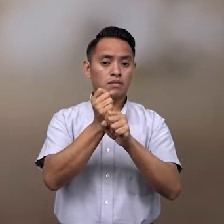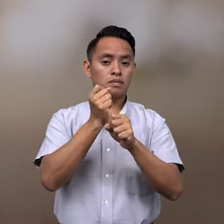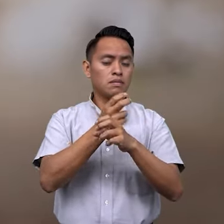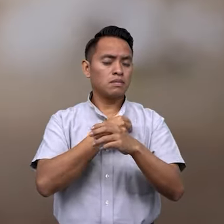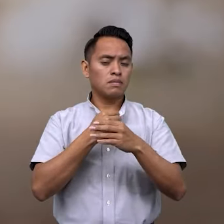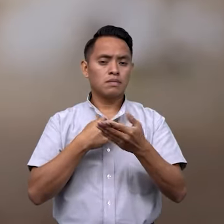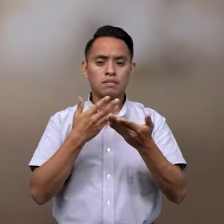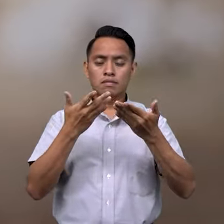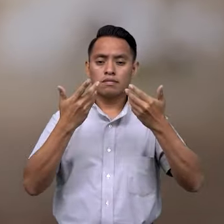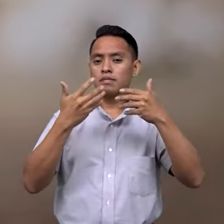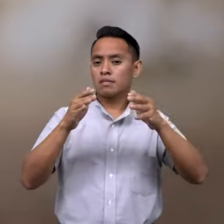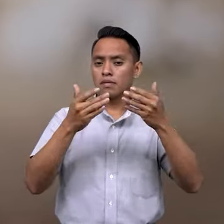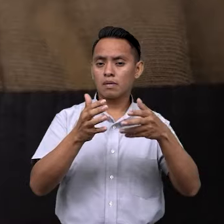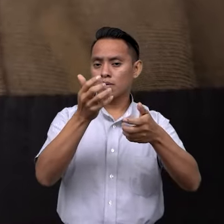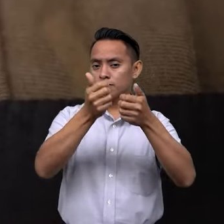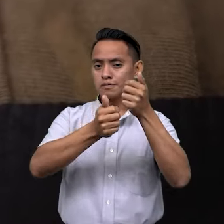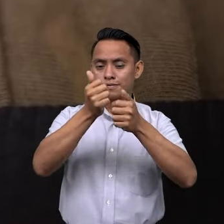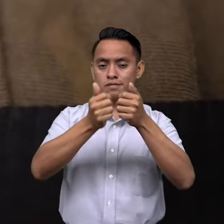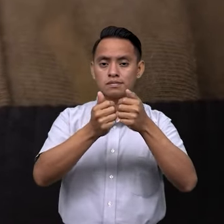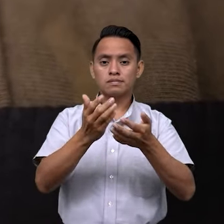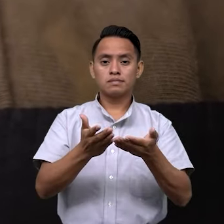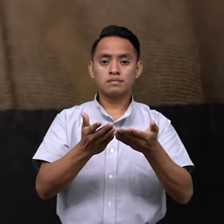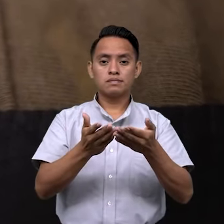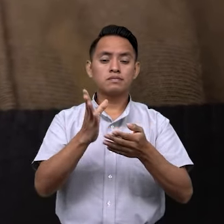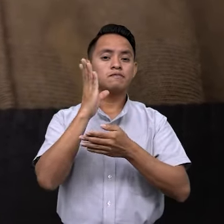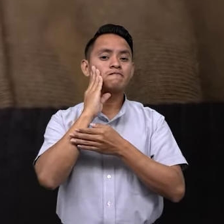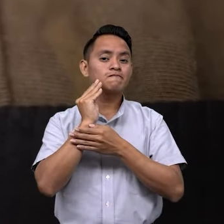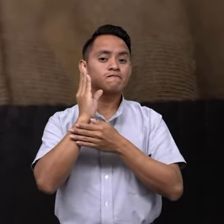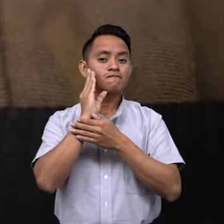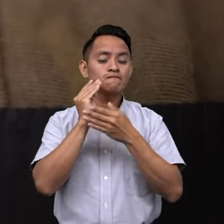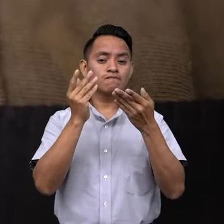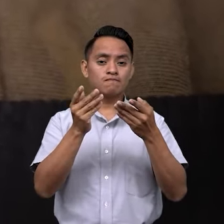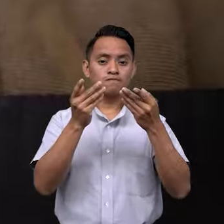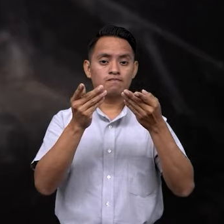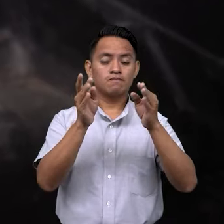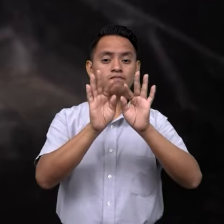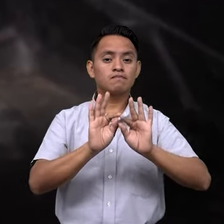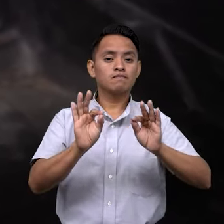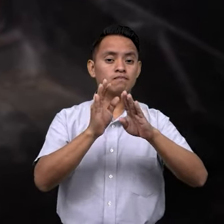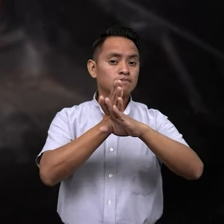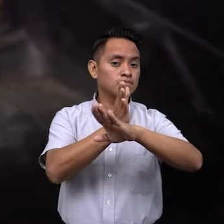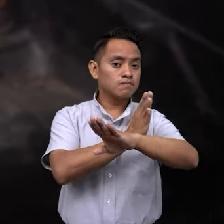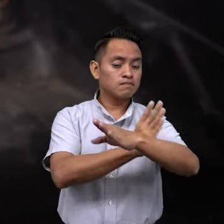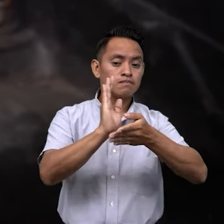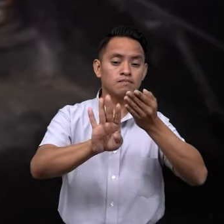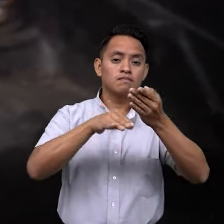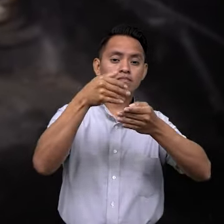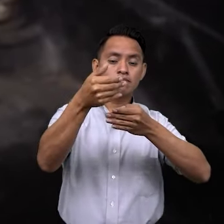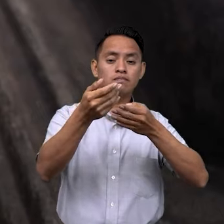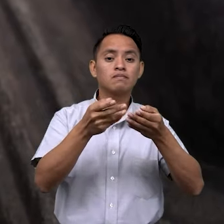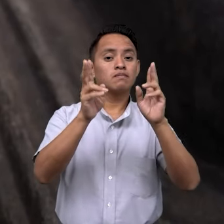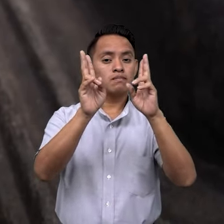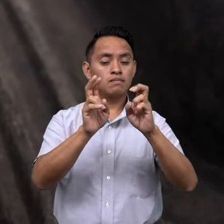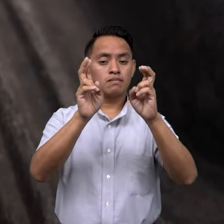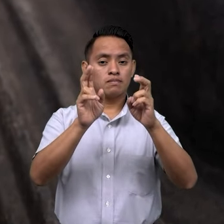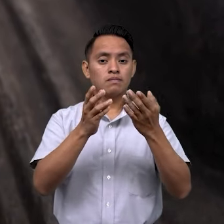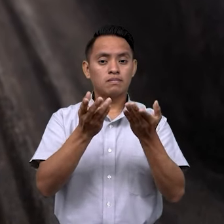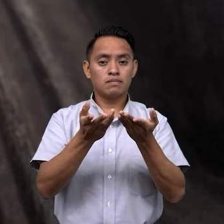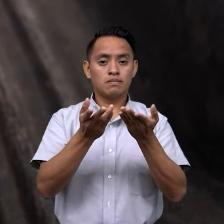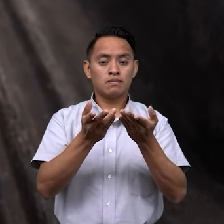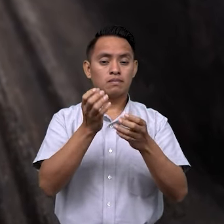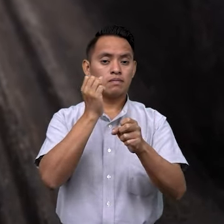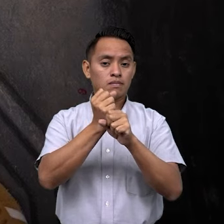diseñadas para cualquier evento. La experiencia ha marcado un antes y un después en el tema para